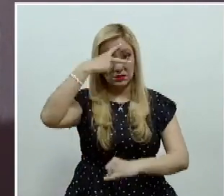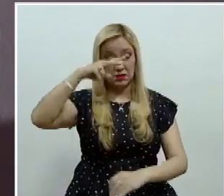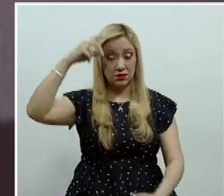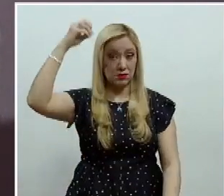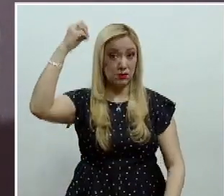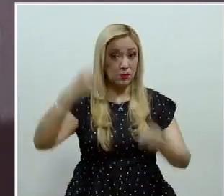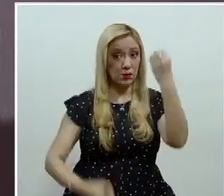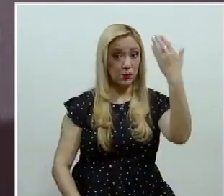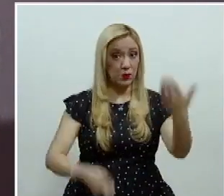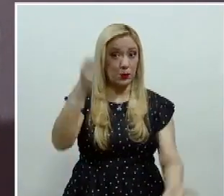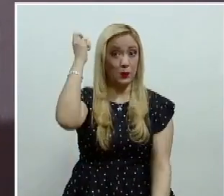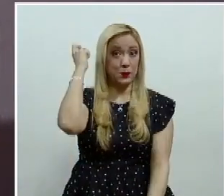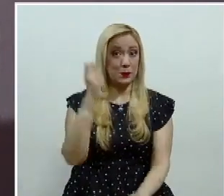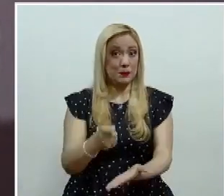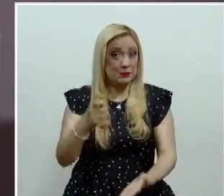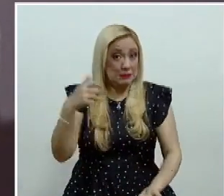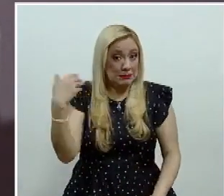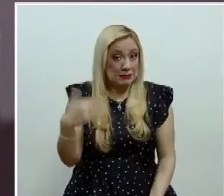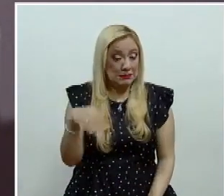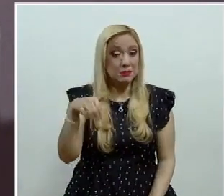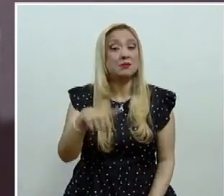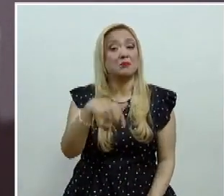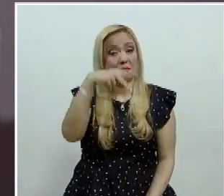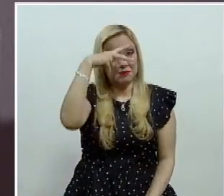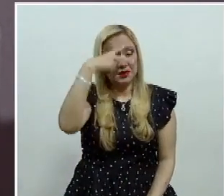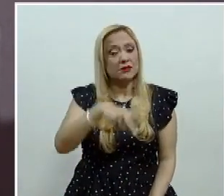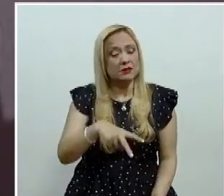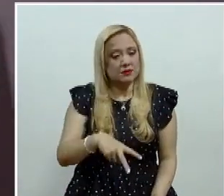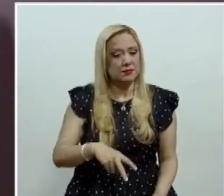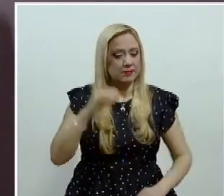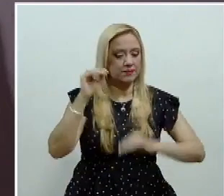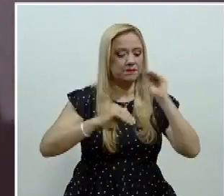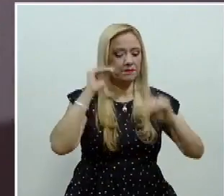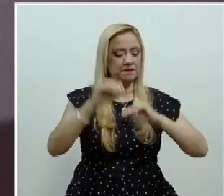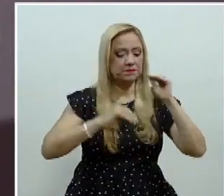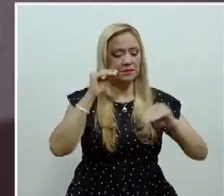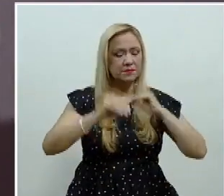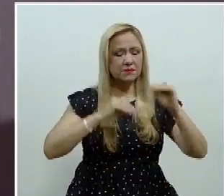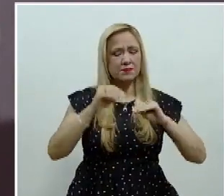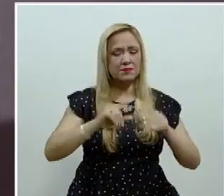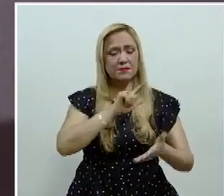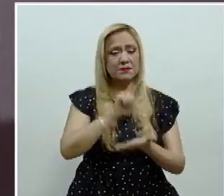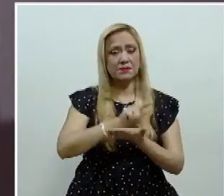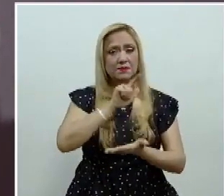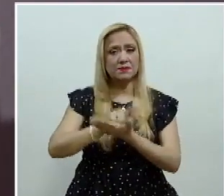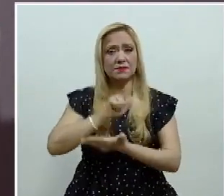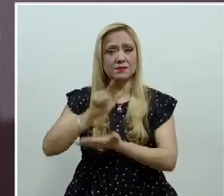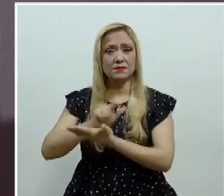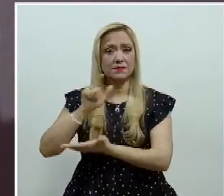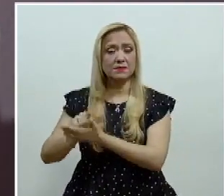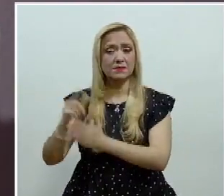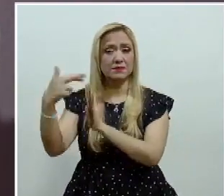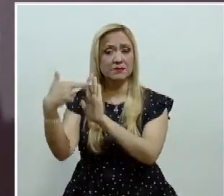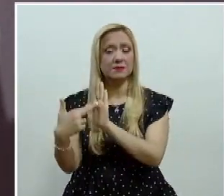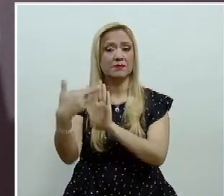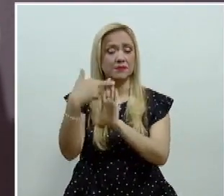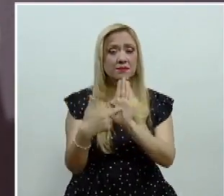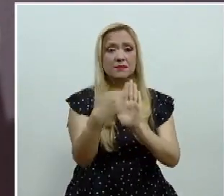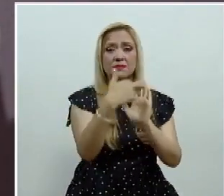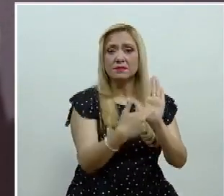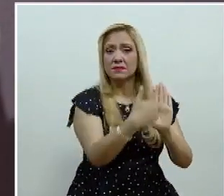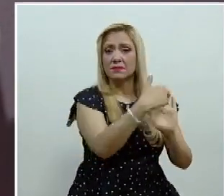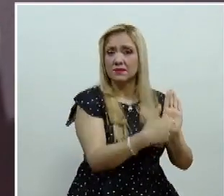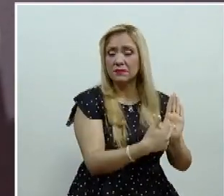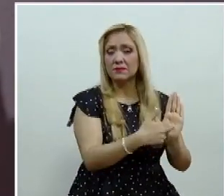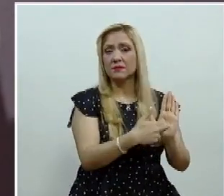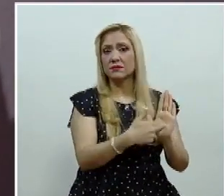eso es que la Corte mexicana ha hecho tantas interpretaciones y ha hecho tantos